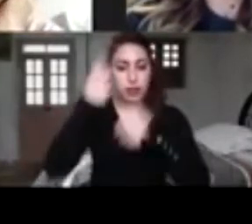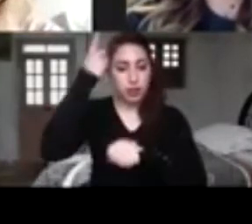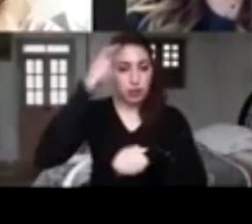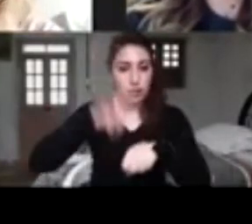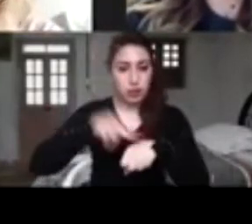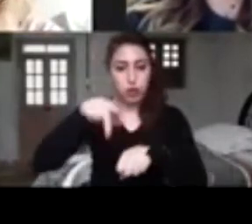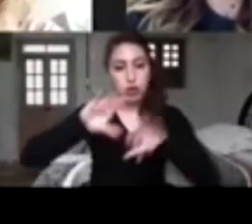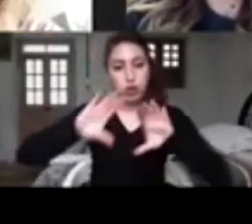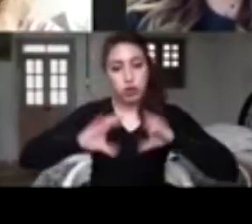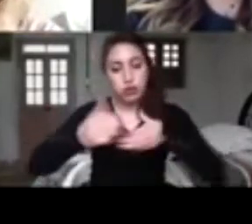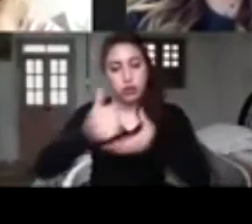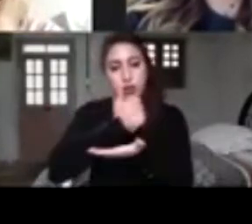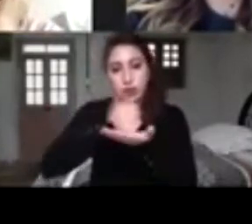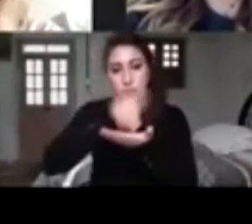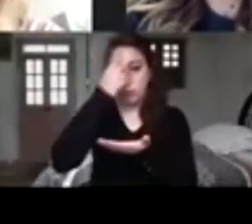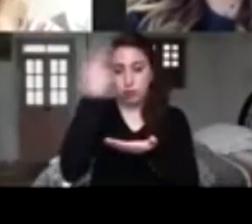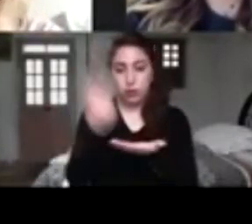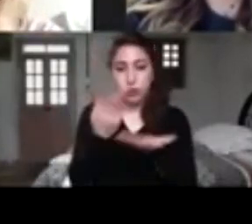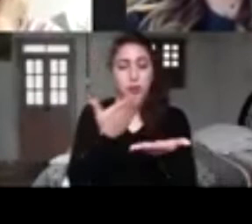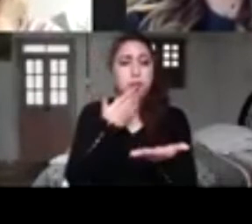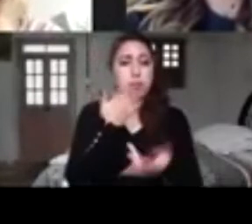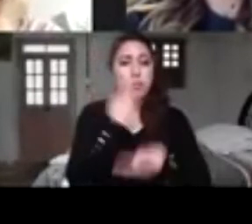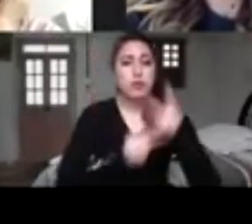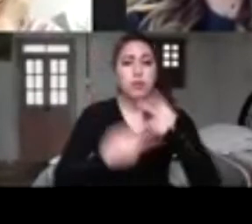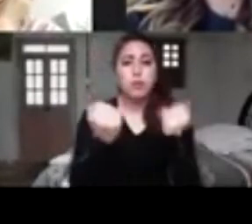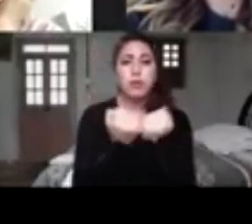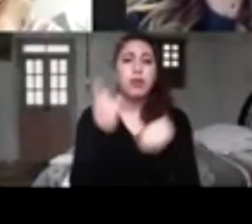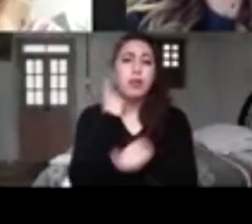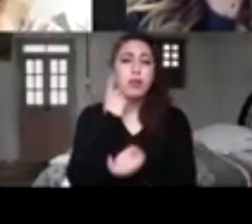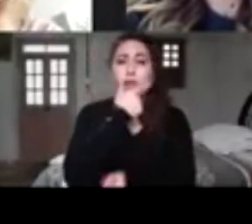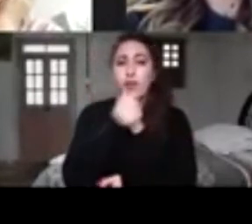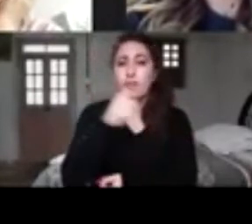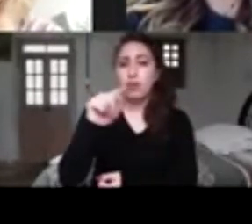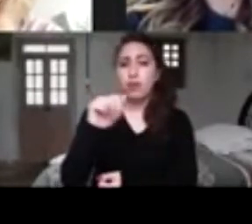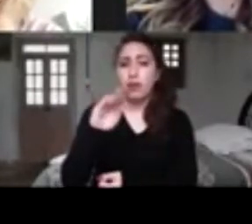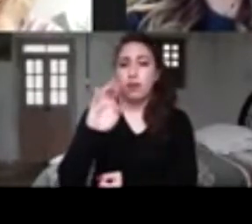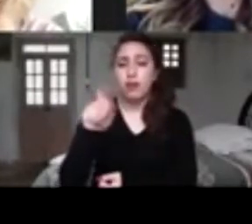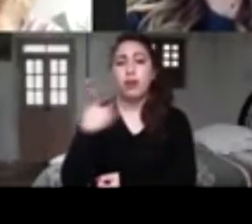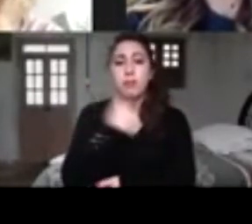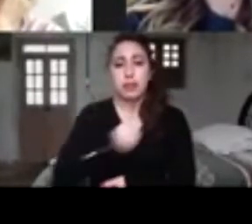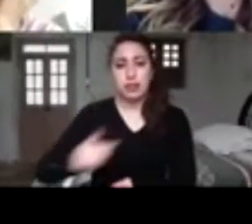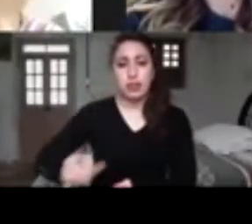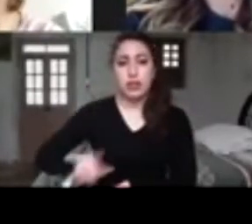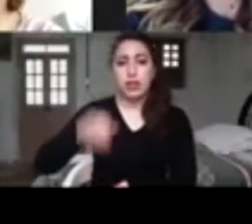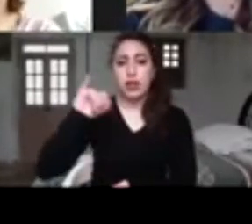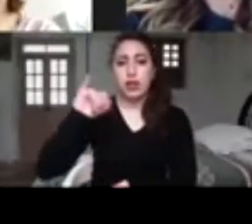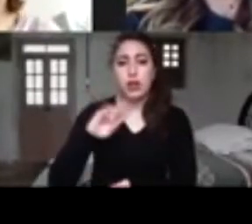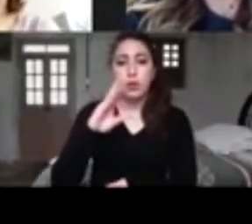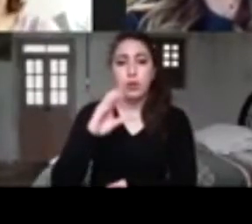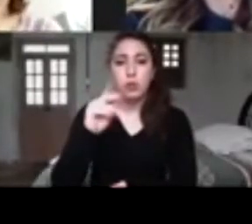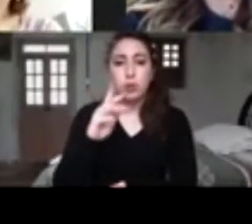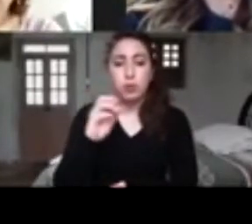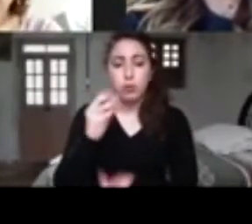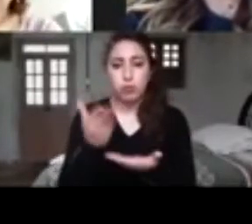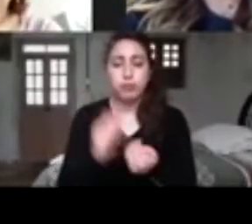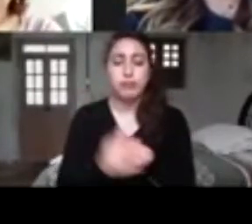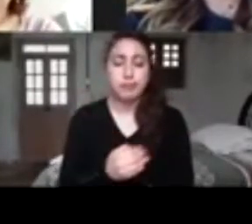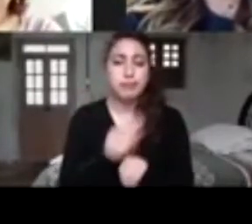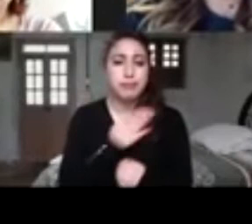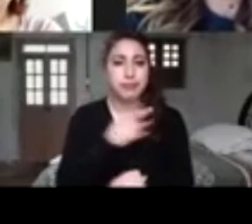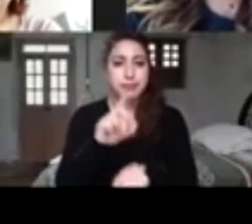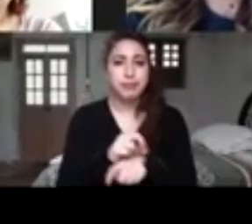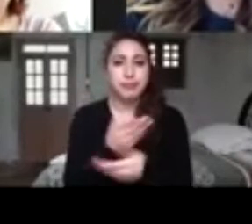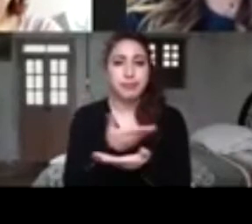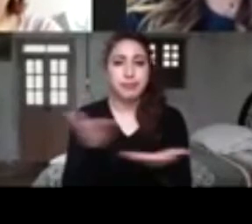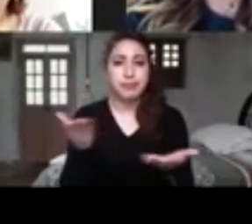Le damos la bienvenida al diputado Mauricio Tabe Chartea, presidente de la Junta de Coordinación Política. Buenos días. Muy